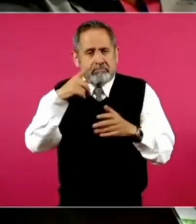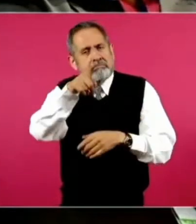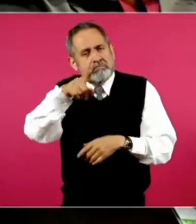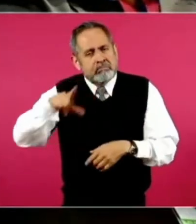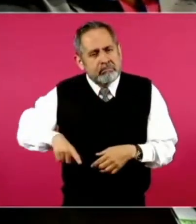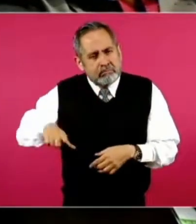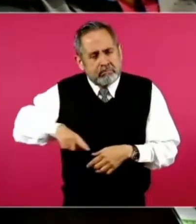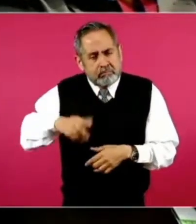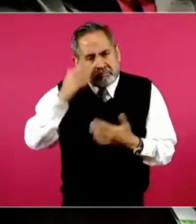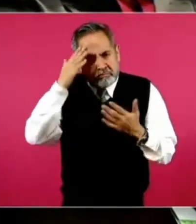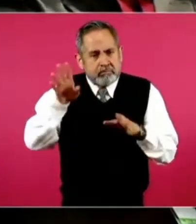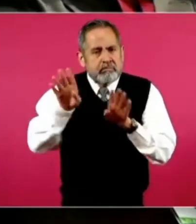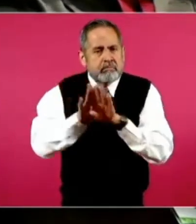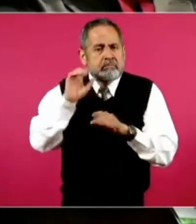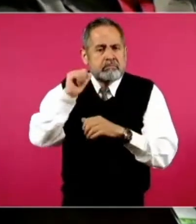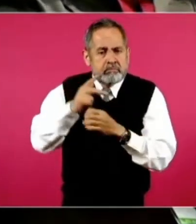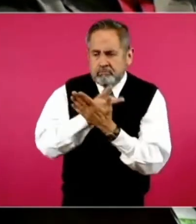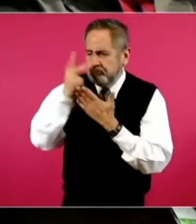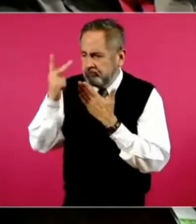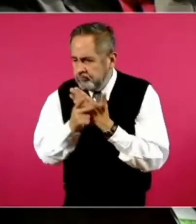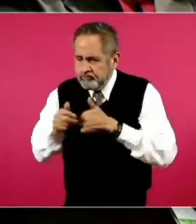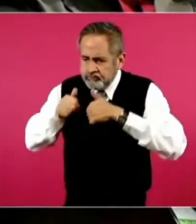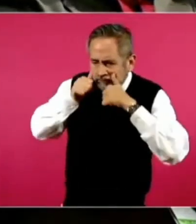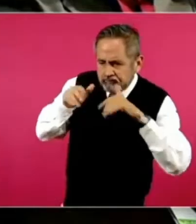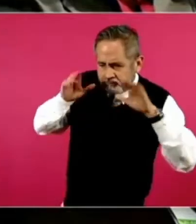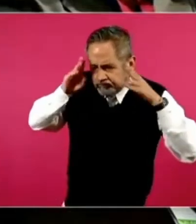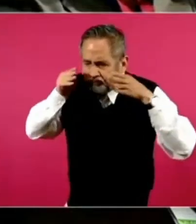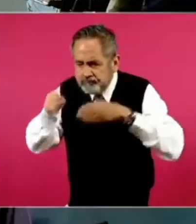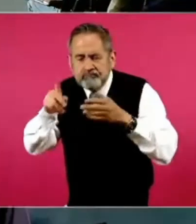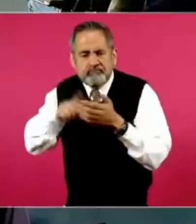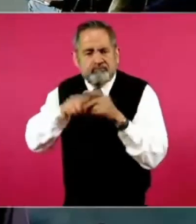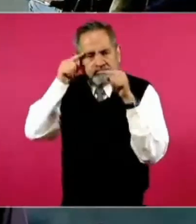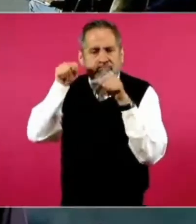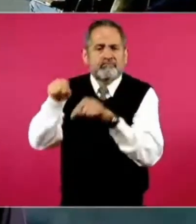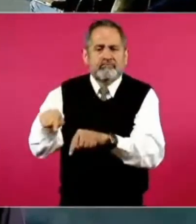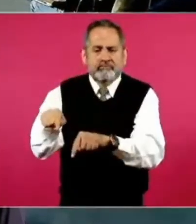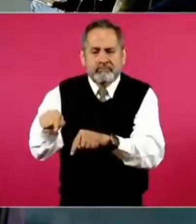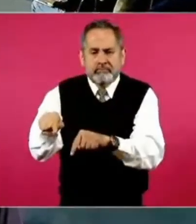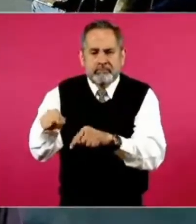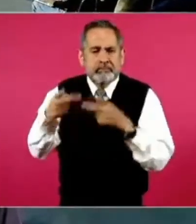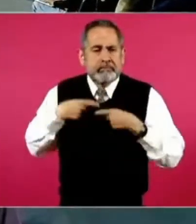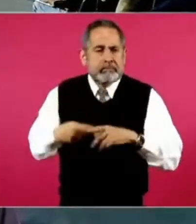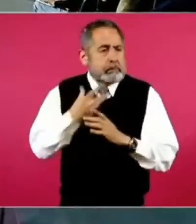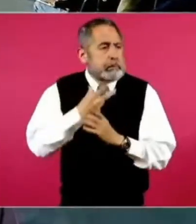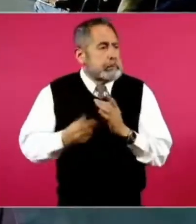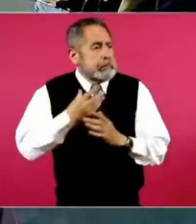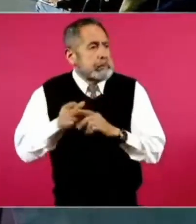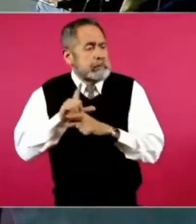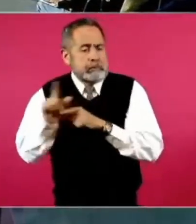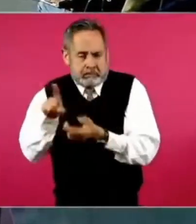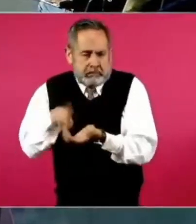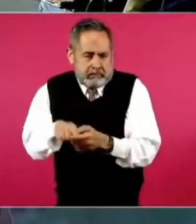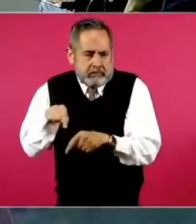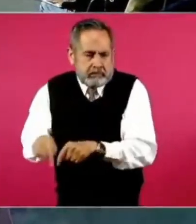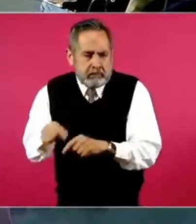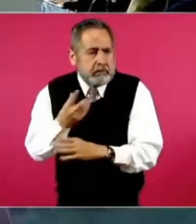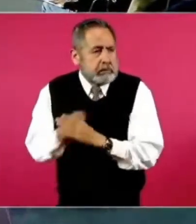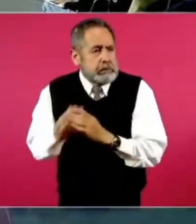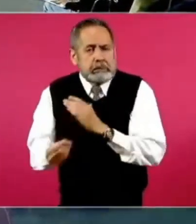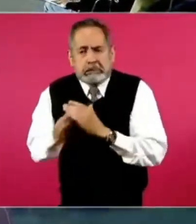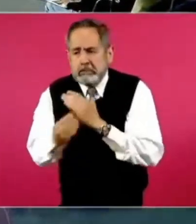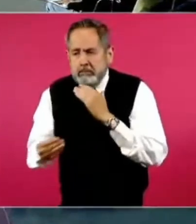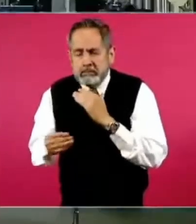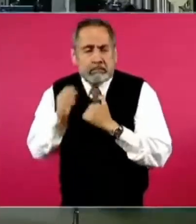gobierno hay un programa que atienda los desplazados internos que tenemos en el